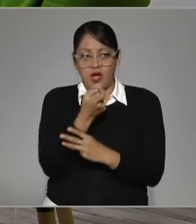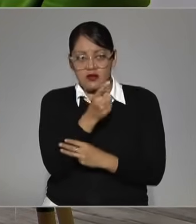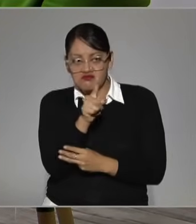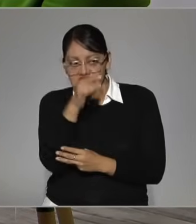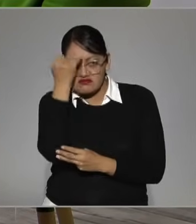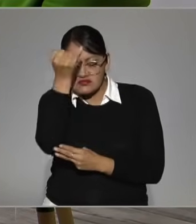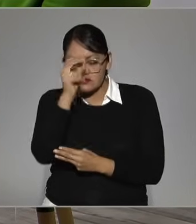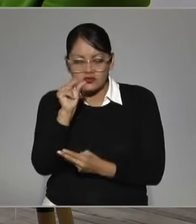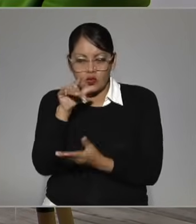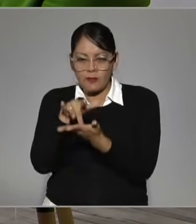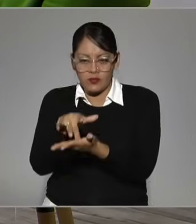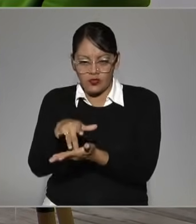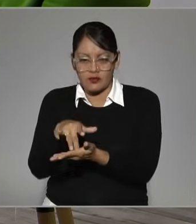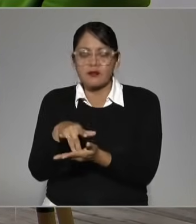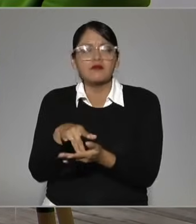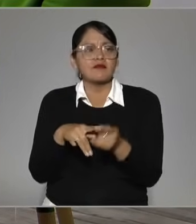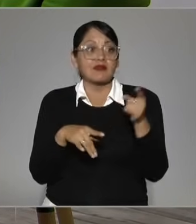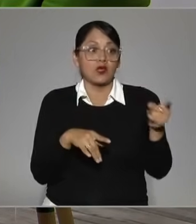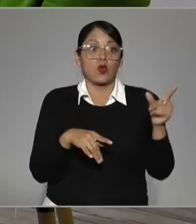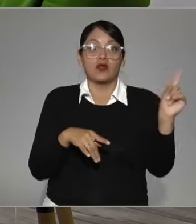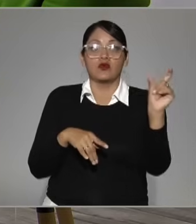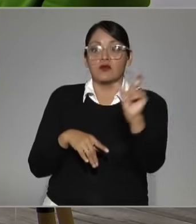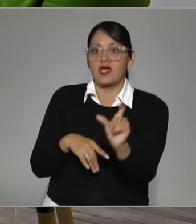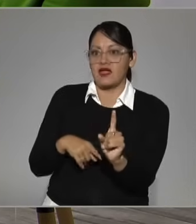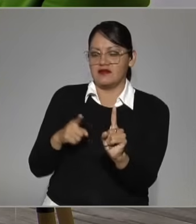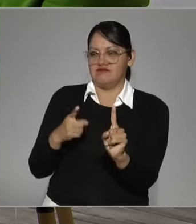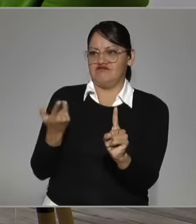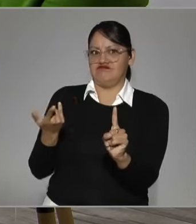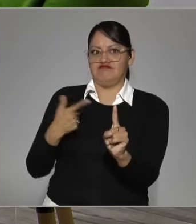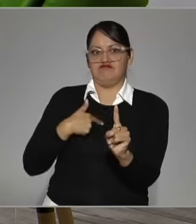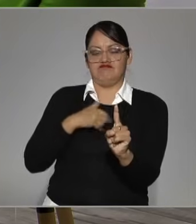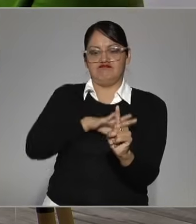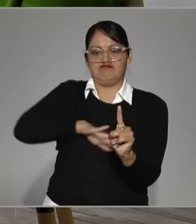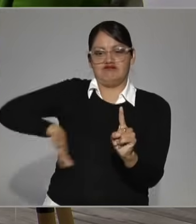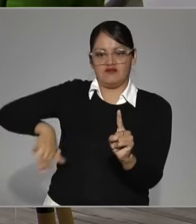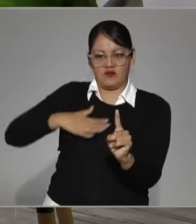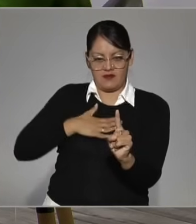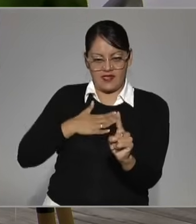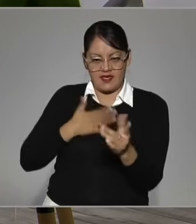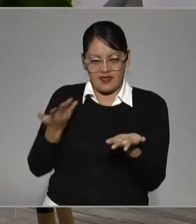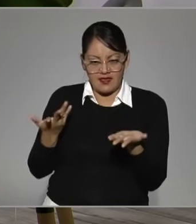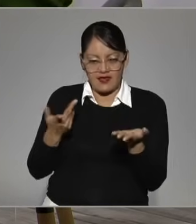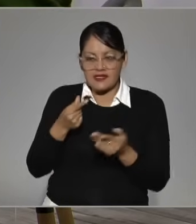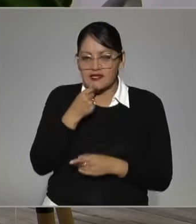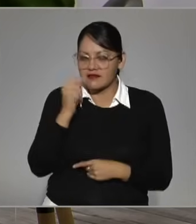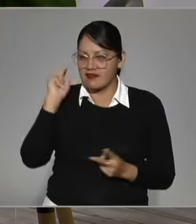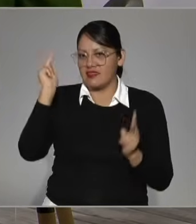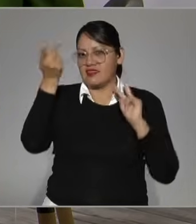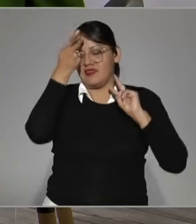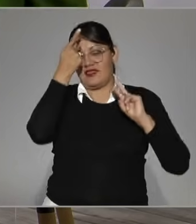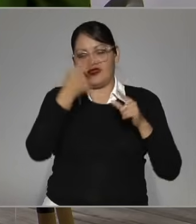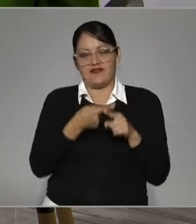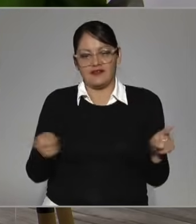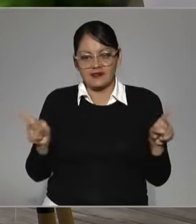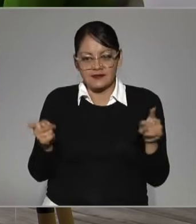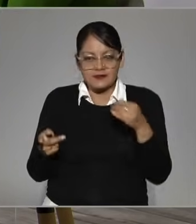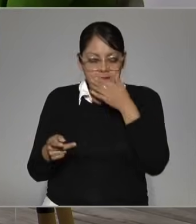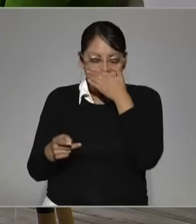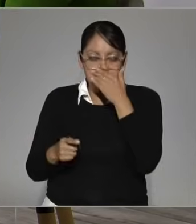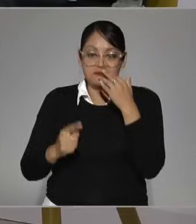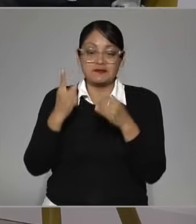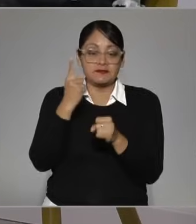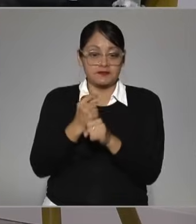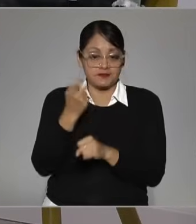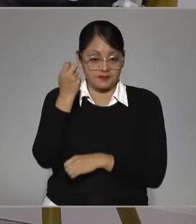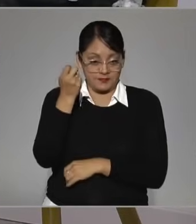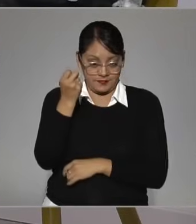otras, y cuando tú estás, echas a perder todo lo que yo estoy intentando hacer y entonces volvemos locos a los niños, ¿no? Entonces, como primero es esta